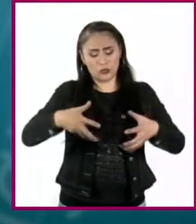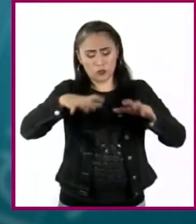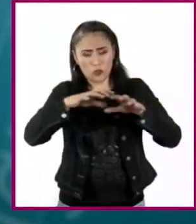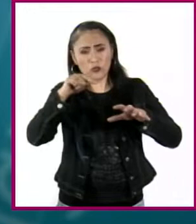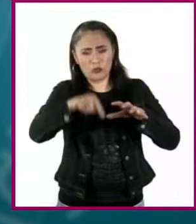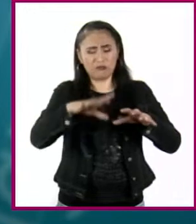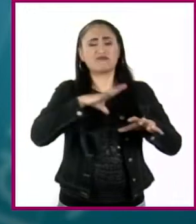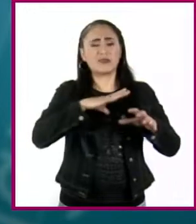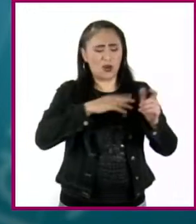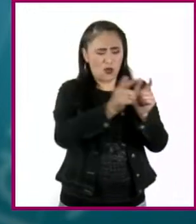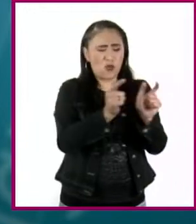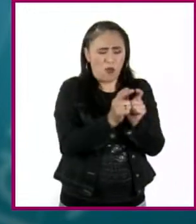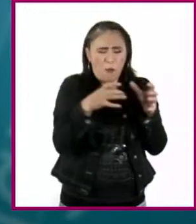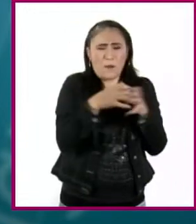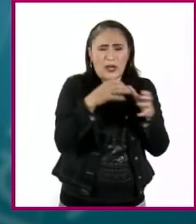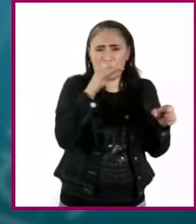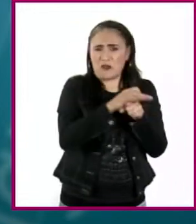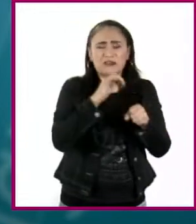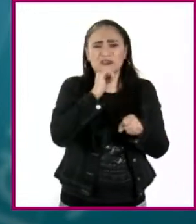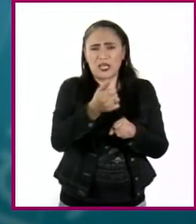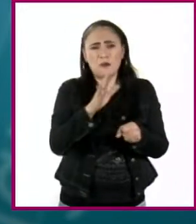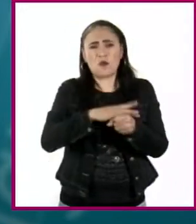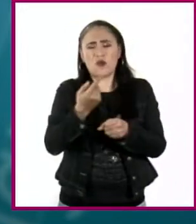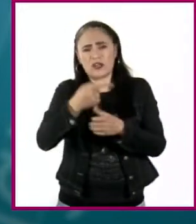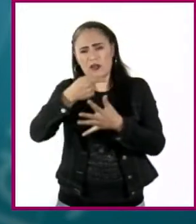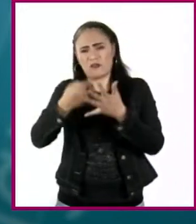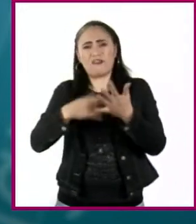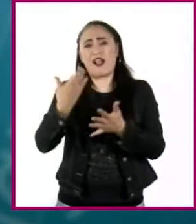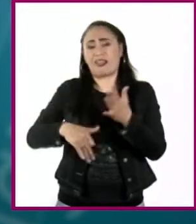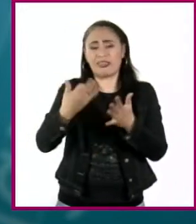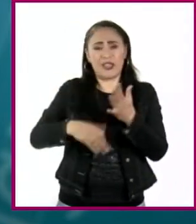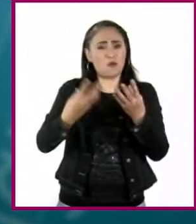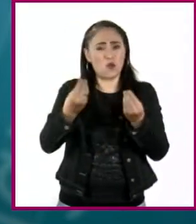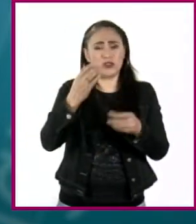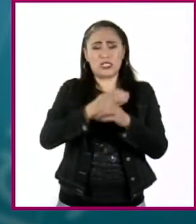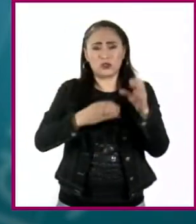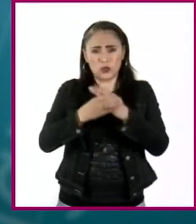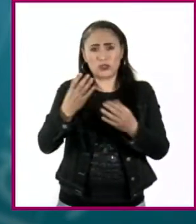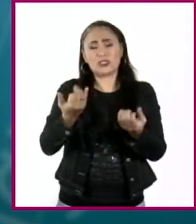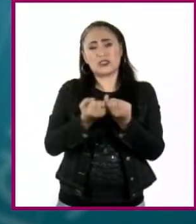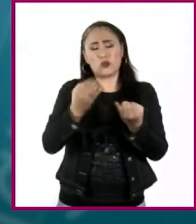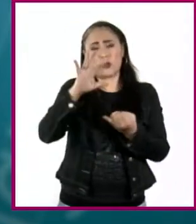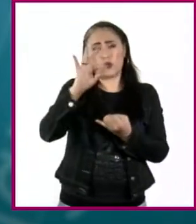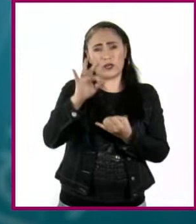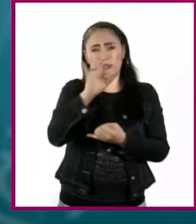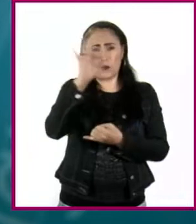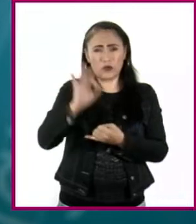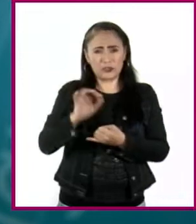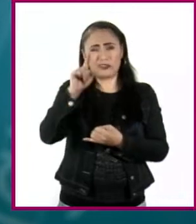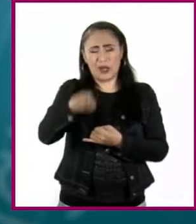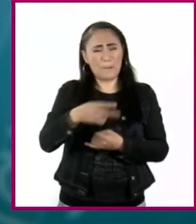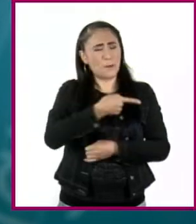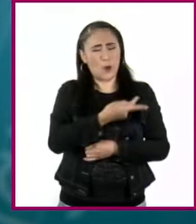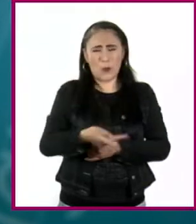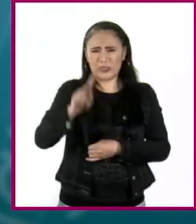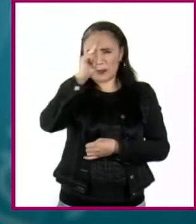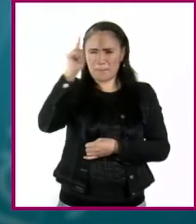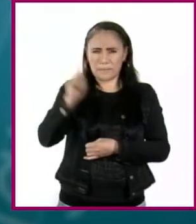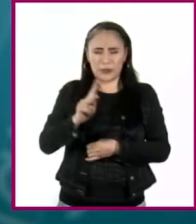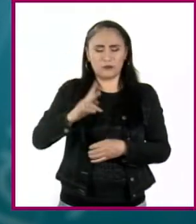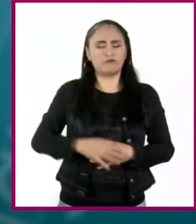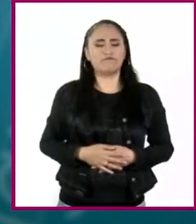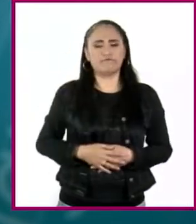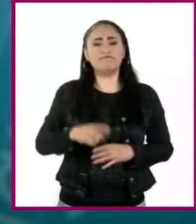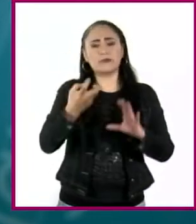encontraba en situación de vulnerabilidad por carencias sociales y aproximadamente el 40% se encontraba en situación de pobreza. De